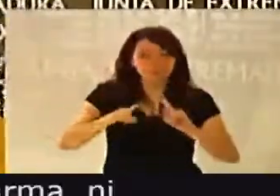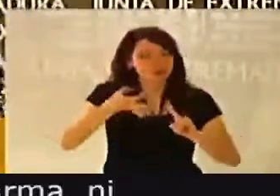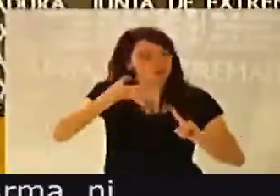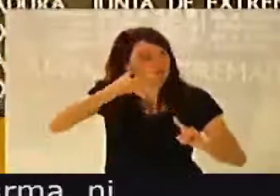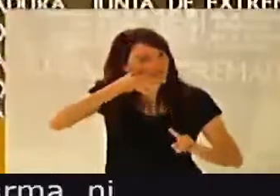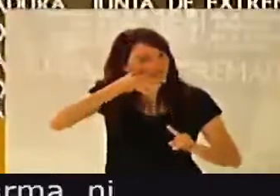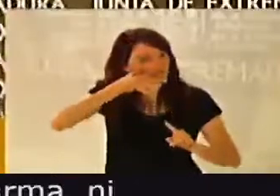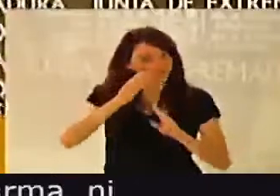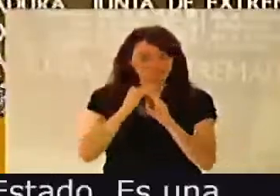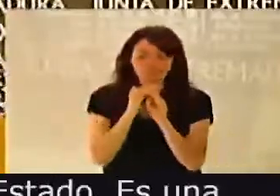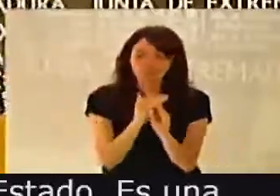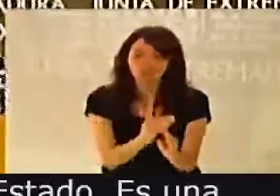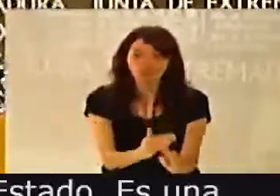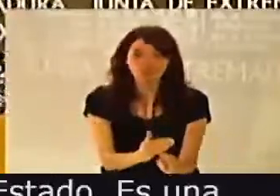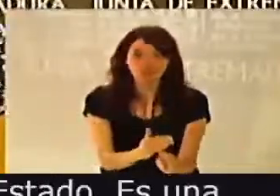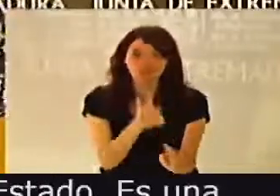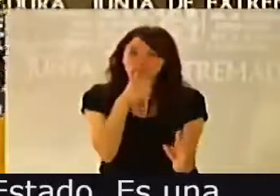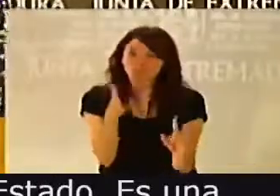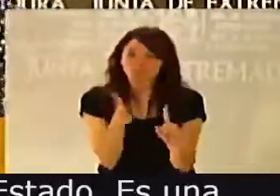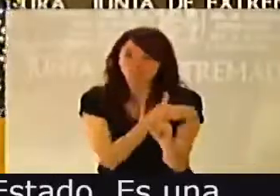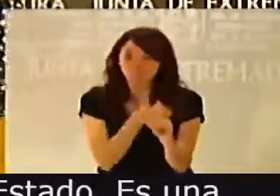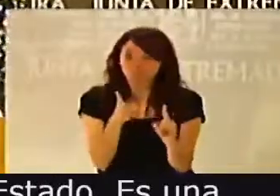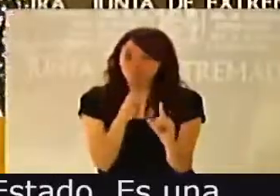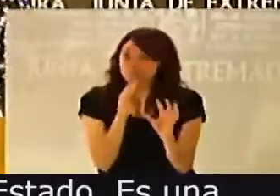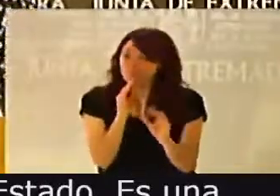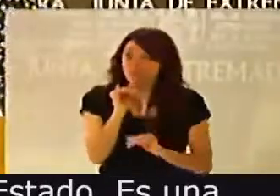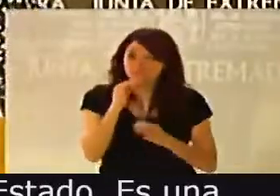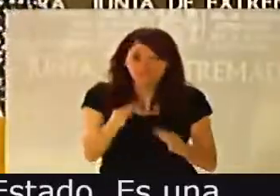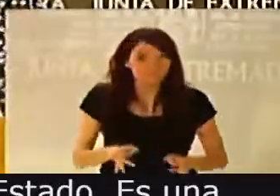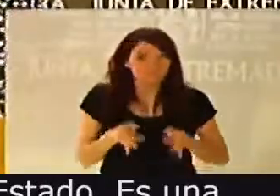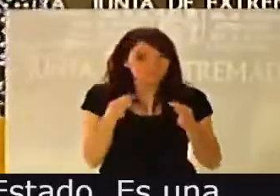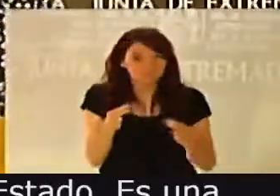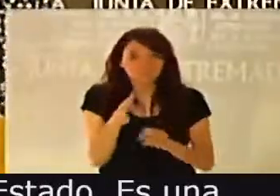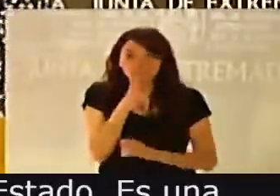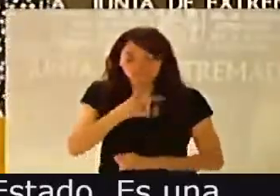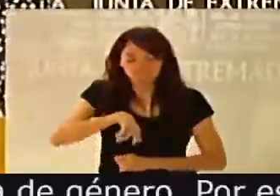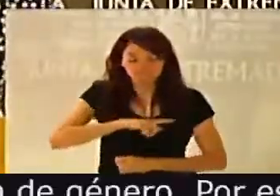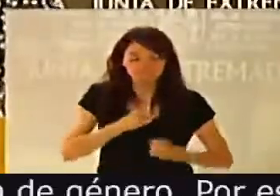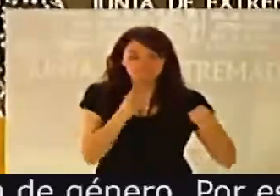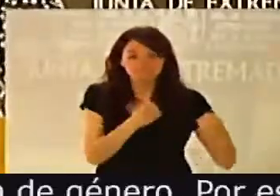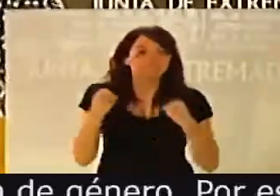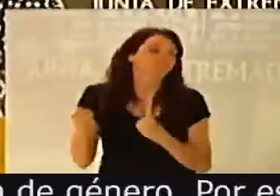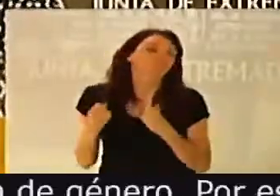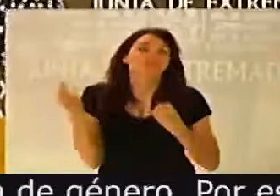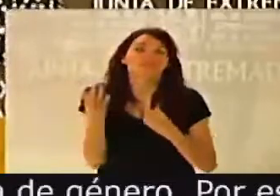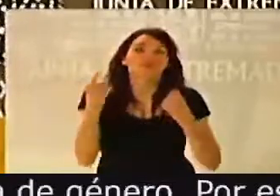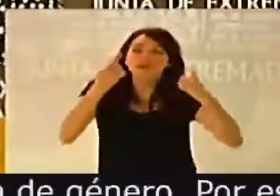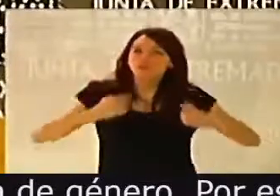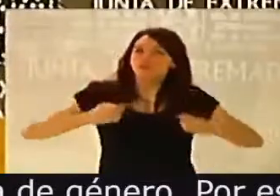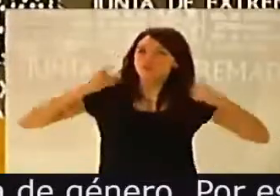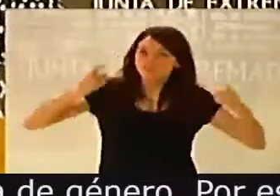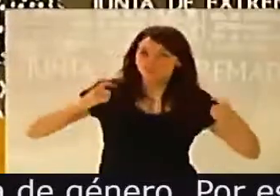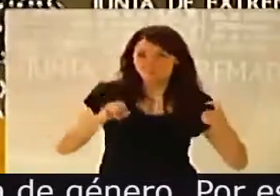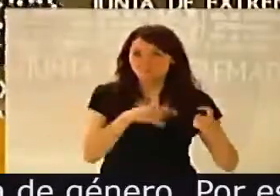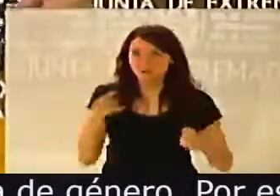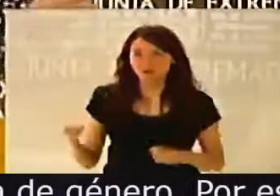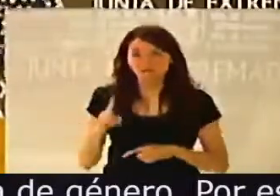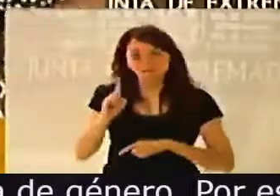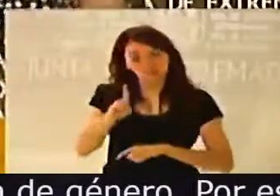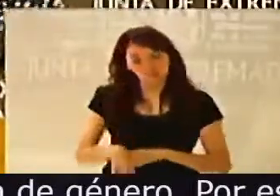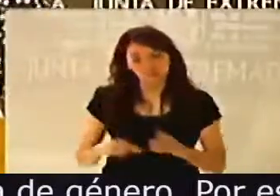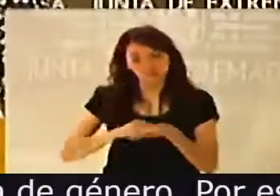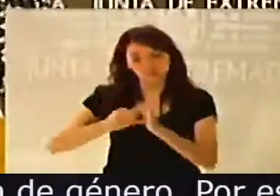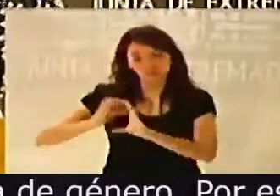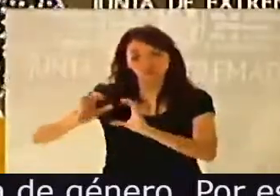país con la violencia de género. Por eso, desde los poderes públicos debemos redoblar esfuerzos y también desde los medios de comunicación para insistir